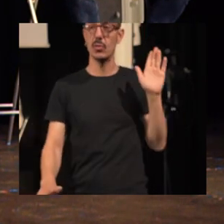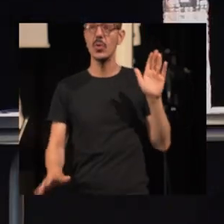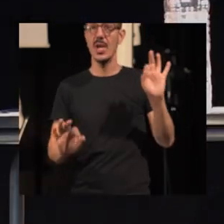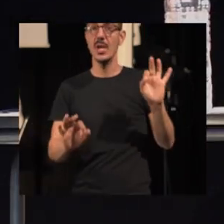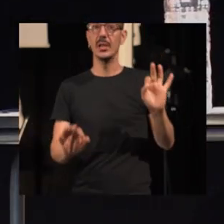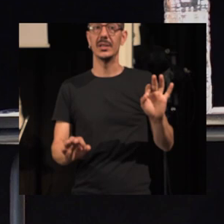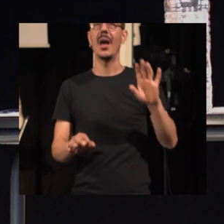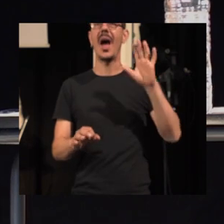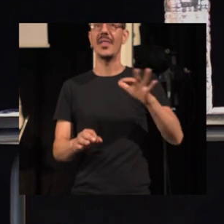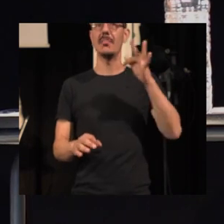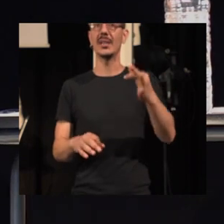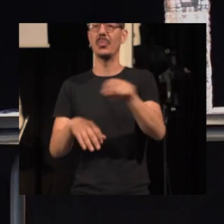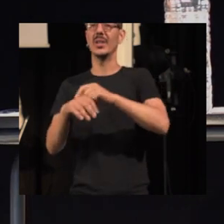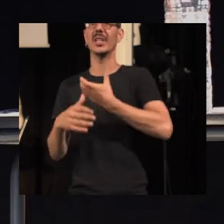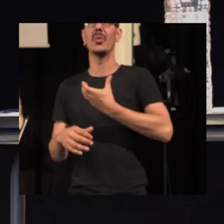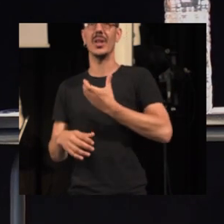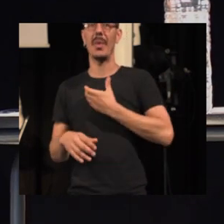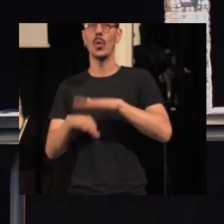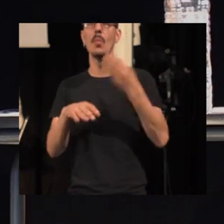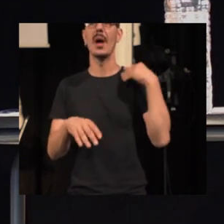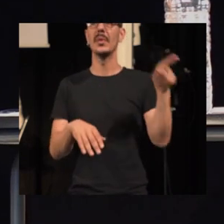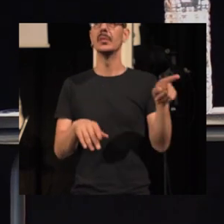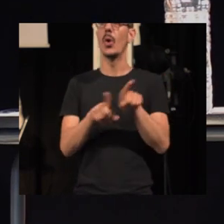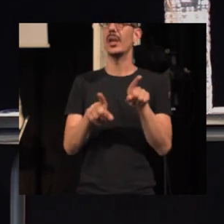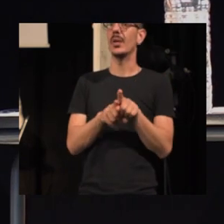propias políticas municipales, es decir,